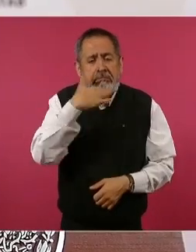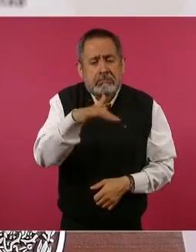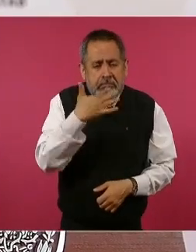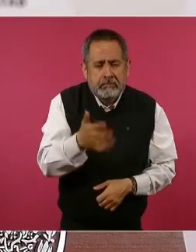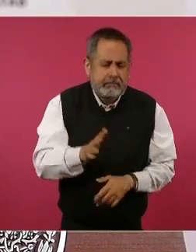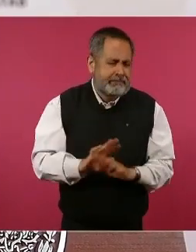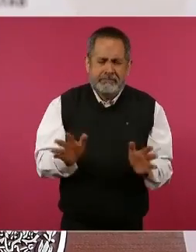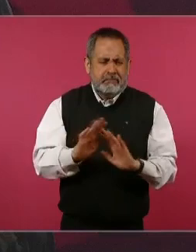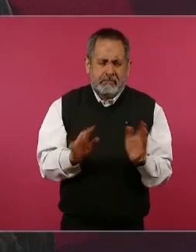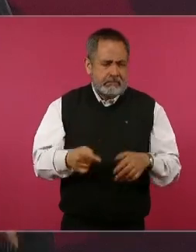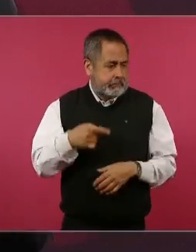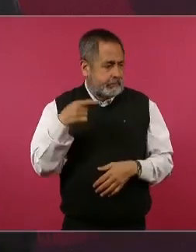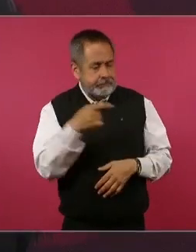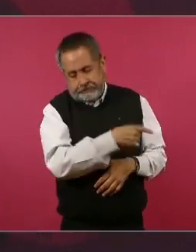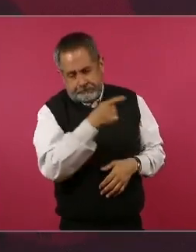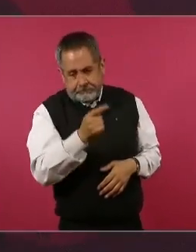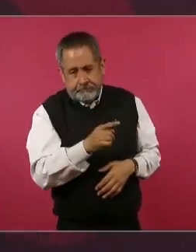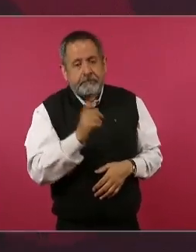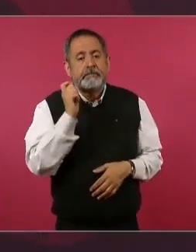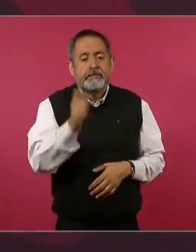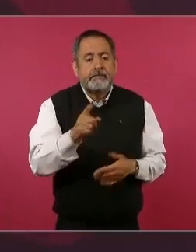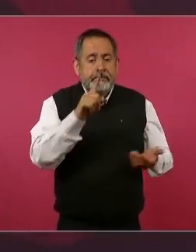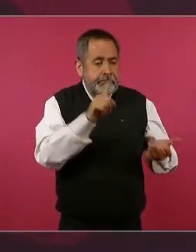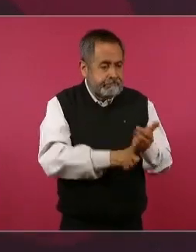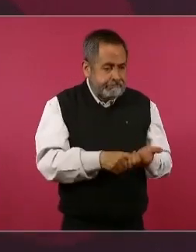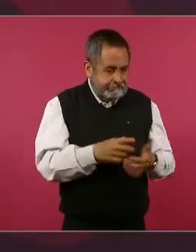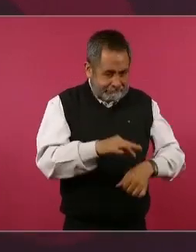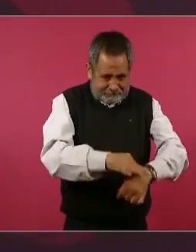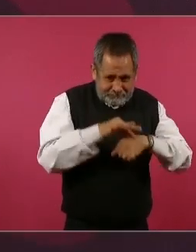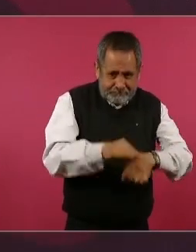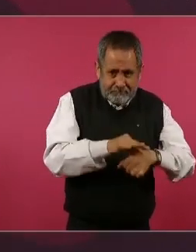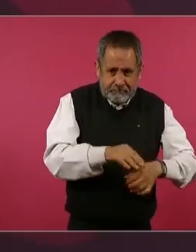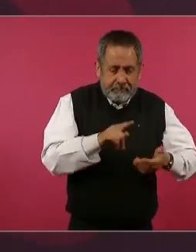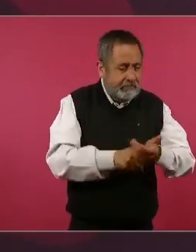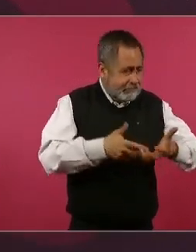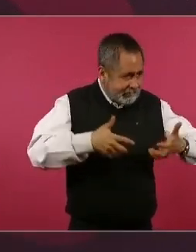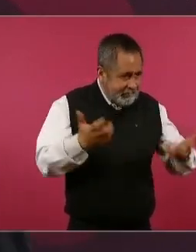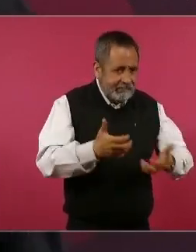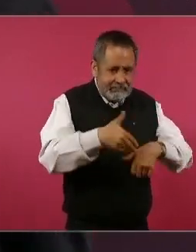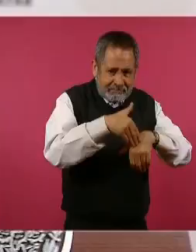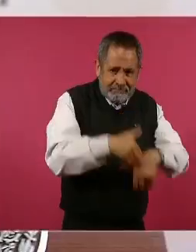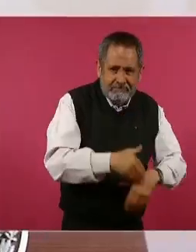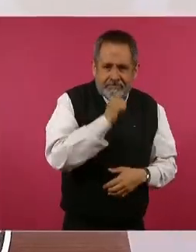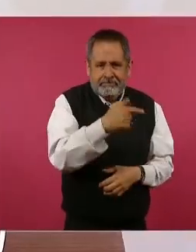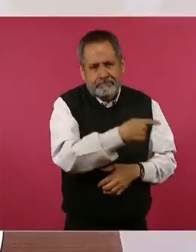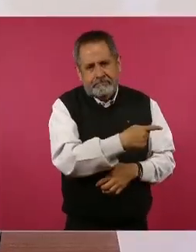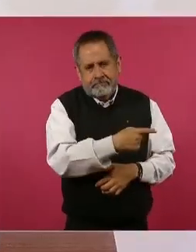sucede. El problema es en la aplicación de la ley,